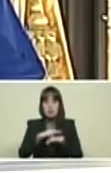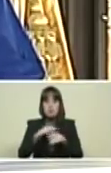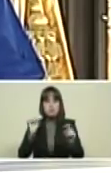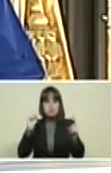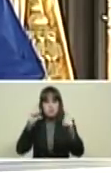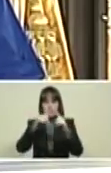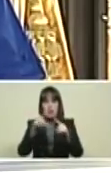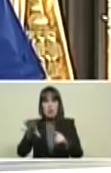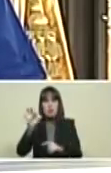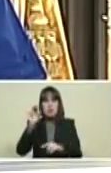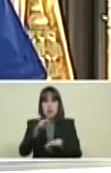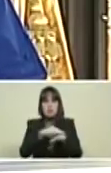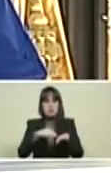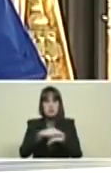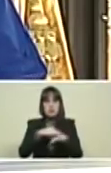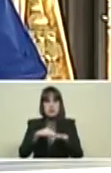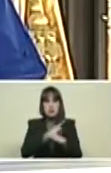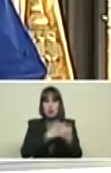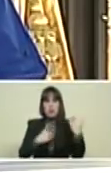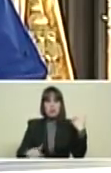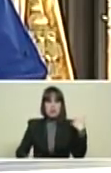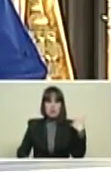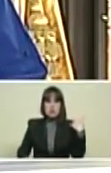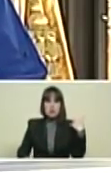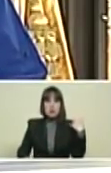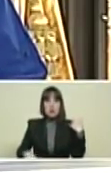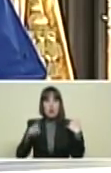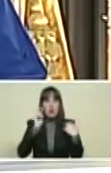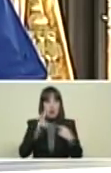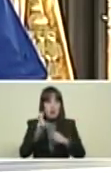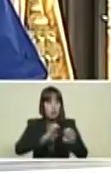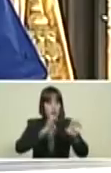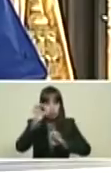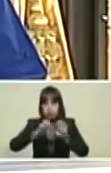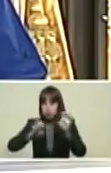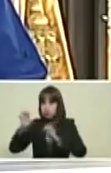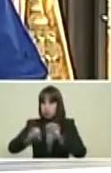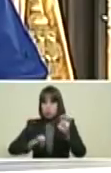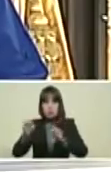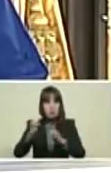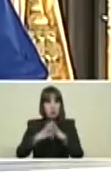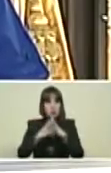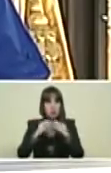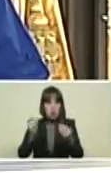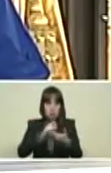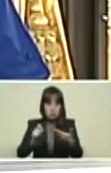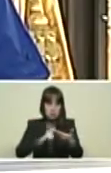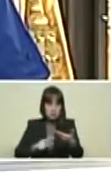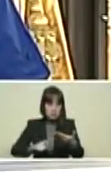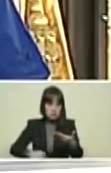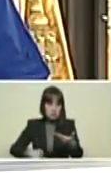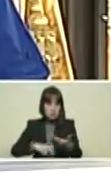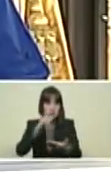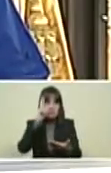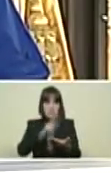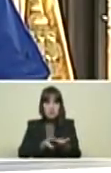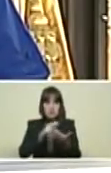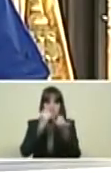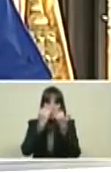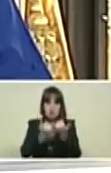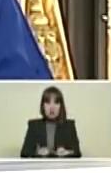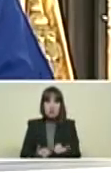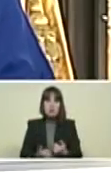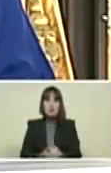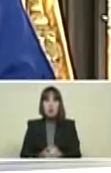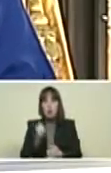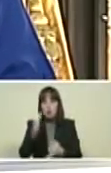ministro de la Presidencia, Jorge Márquez, que revise todos los puntos de cuenta y recursos que aprobé en el transcurso